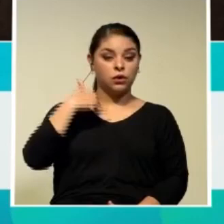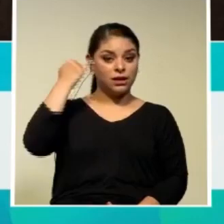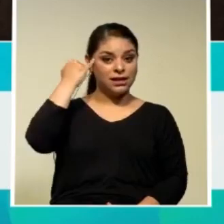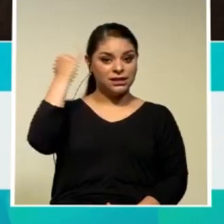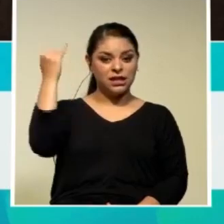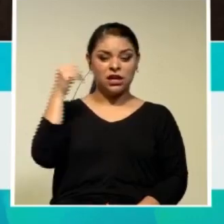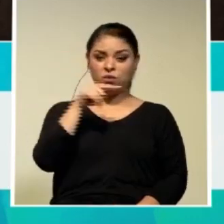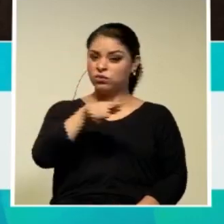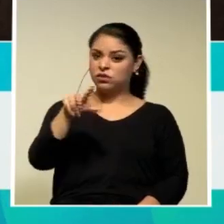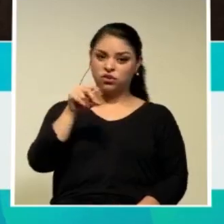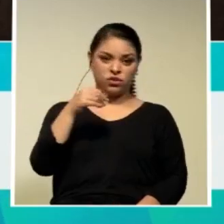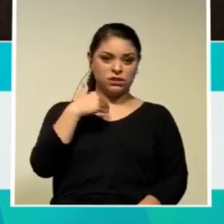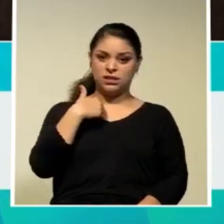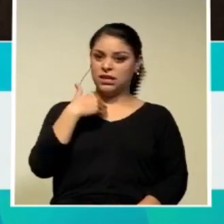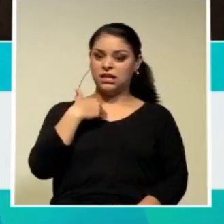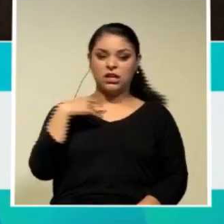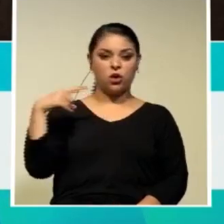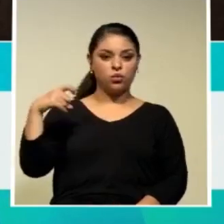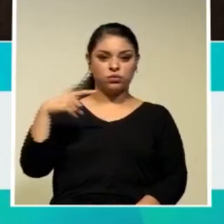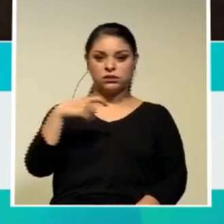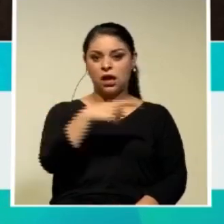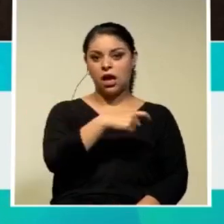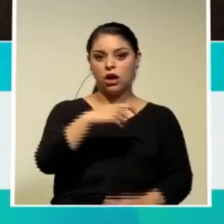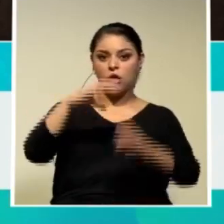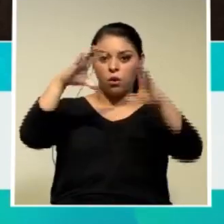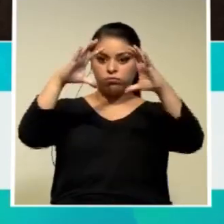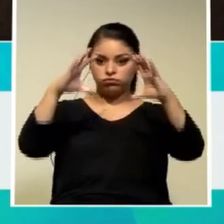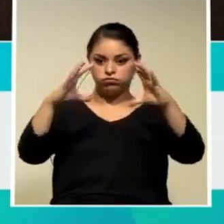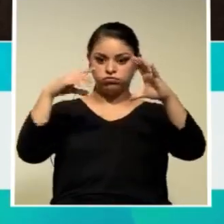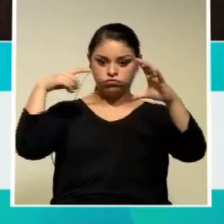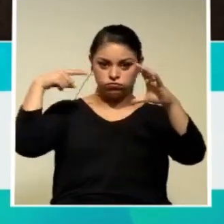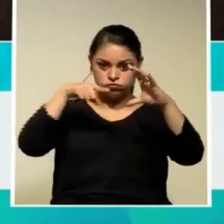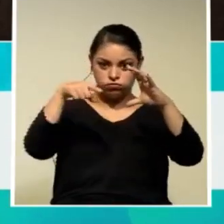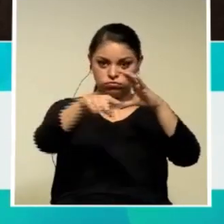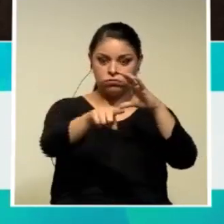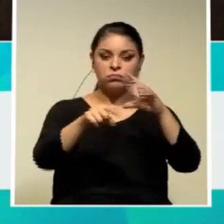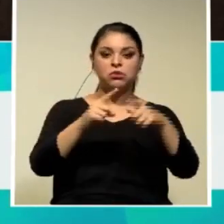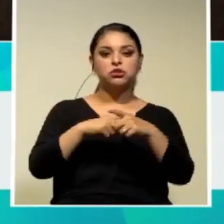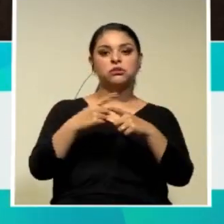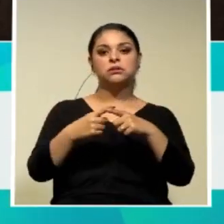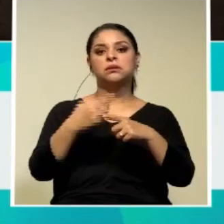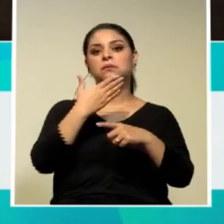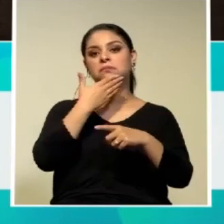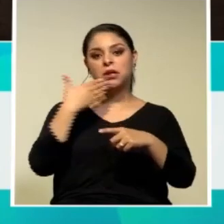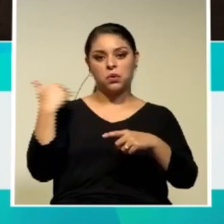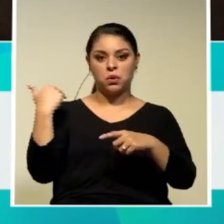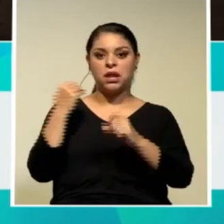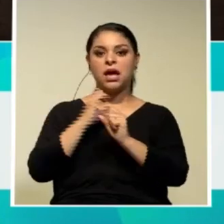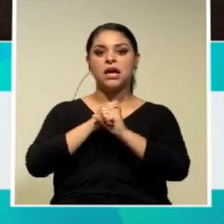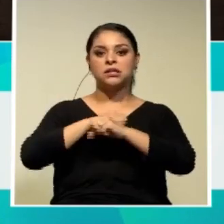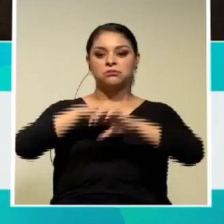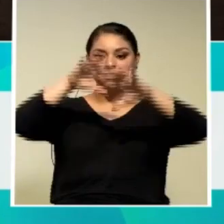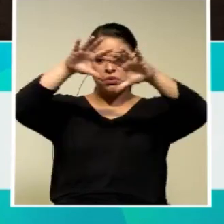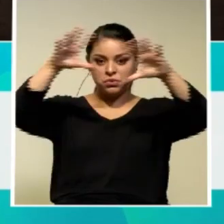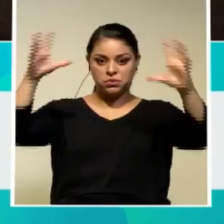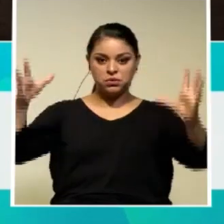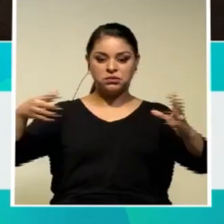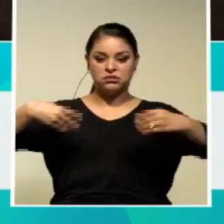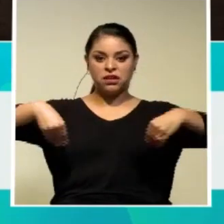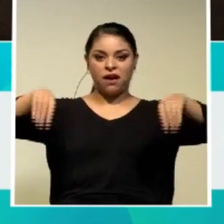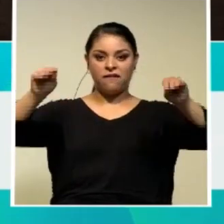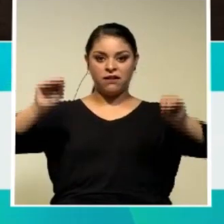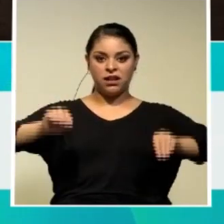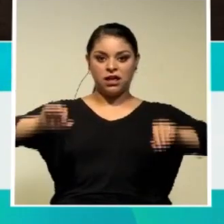no tenemos un gusano como estos, que niña Ley tiene la dicha de tener, fuerte, entonces fuerte. Lo que vamos a hacer es poner unas sábanas, por sobre,